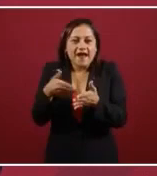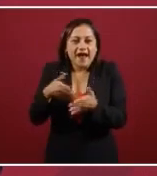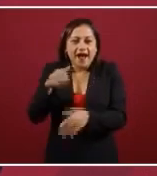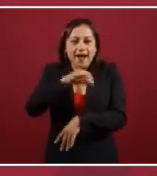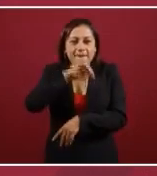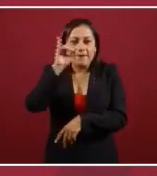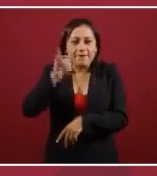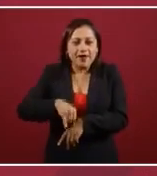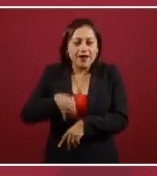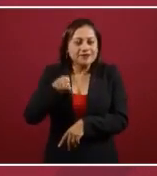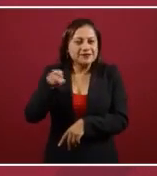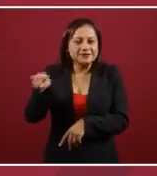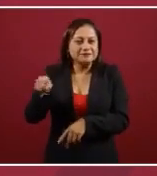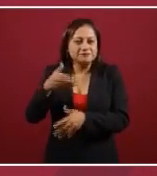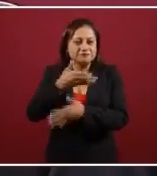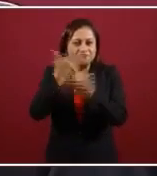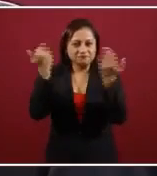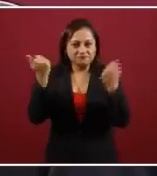ni sabe